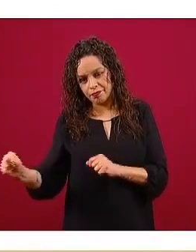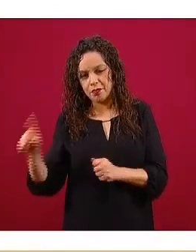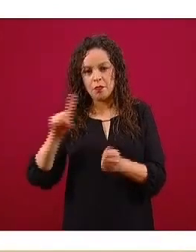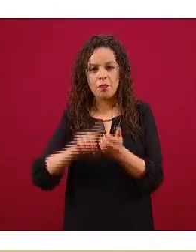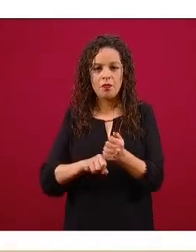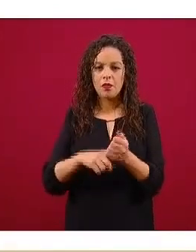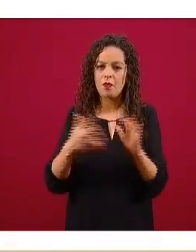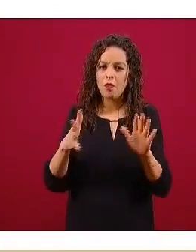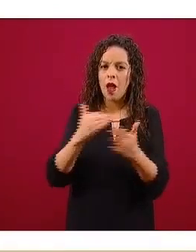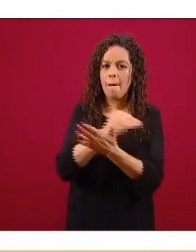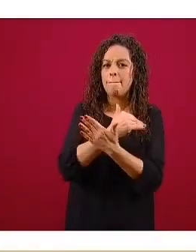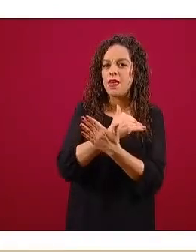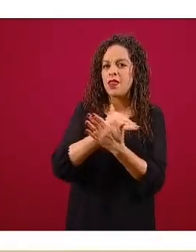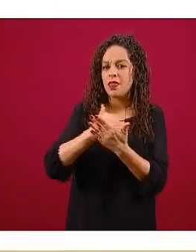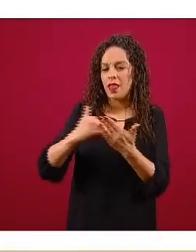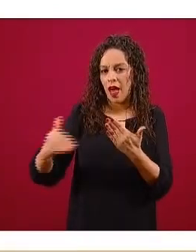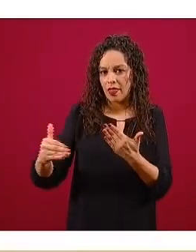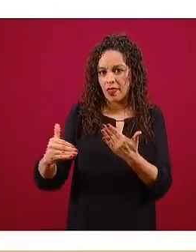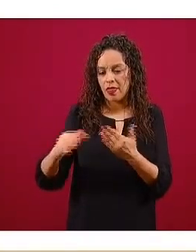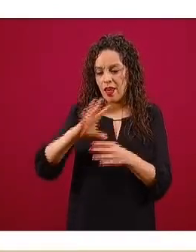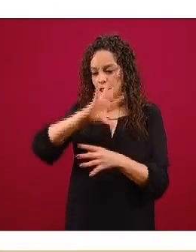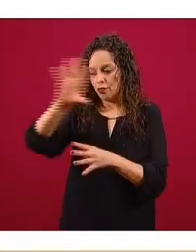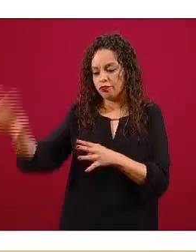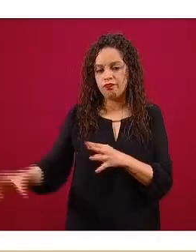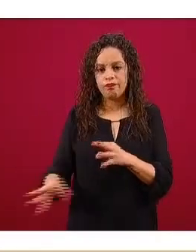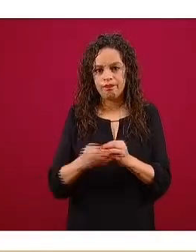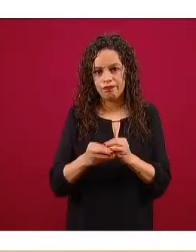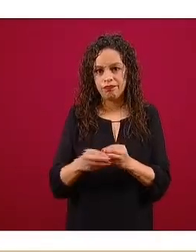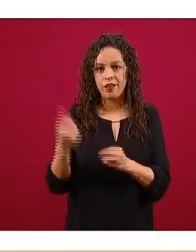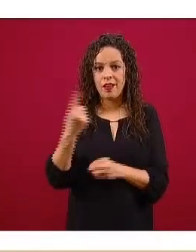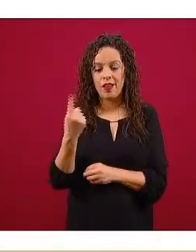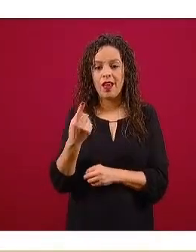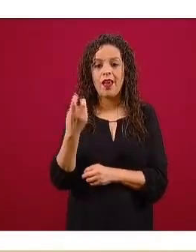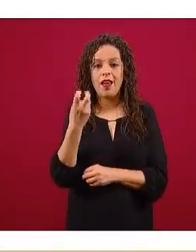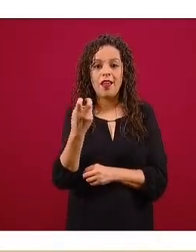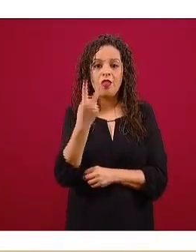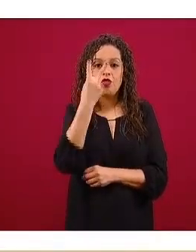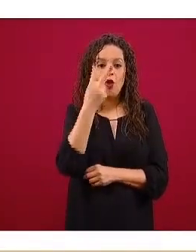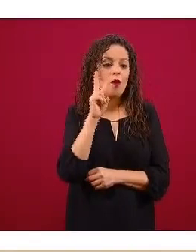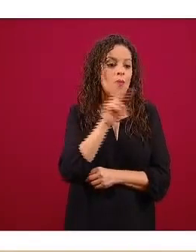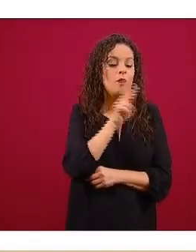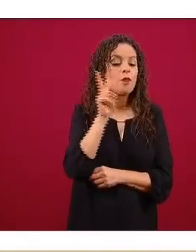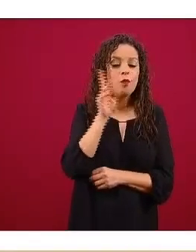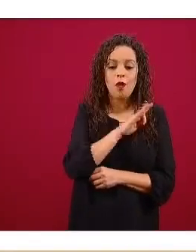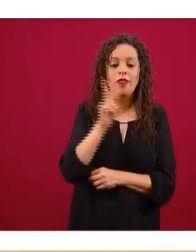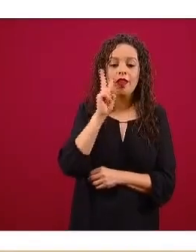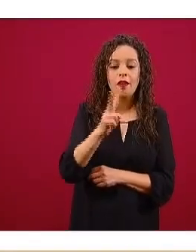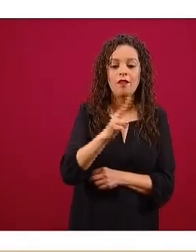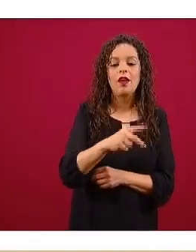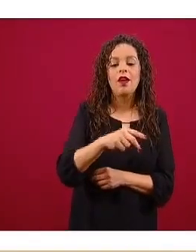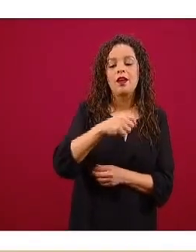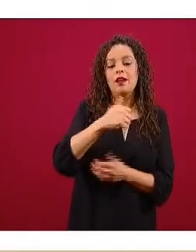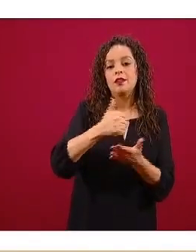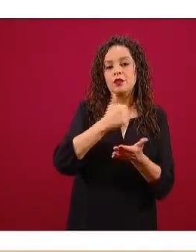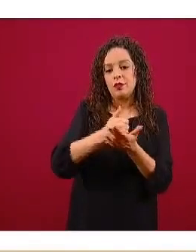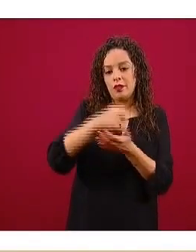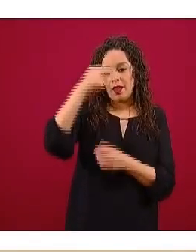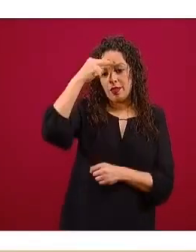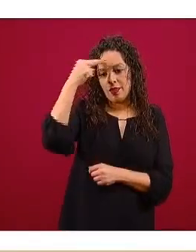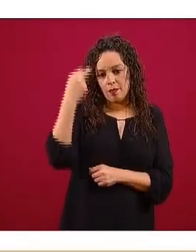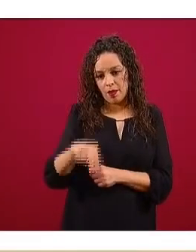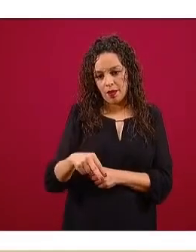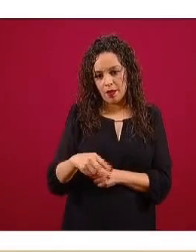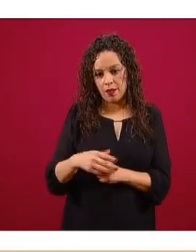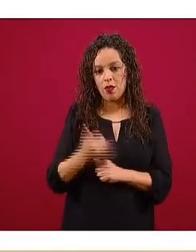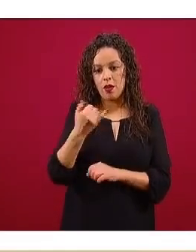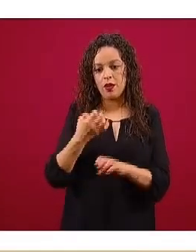la mitad de esta carga acumulada en estas dos primeras, pero que también contribuyen lógicamente con el total.